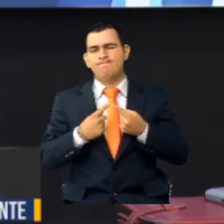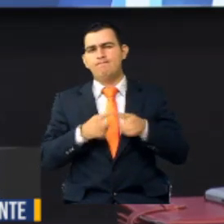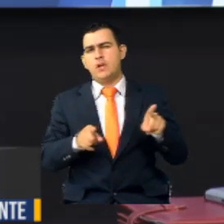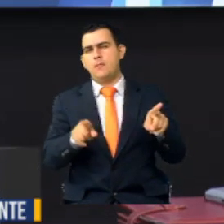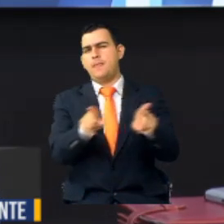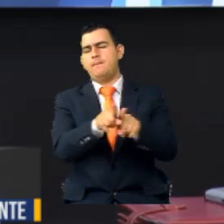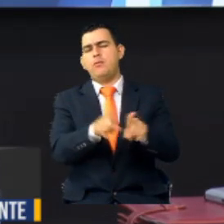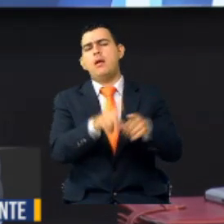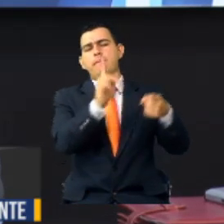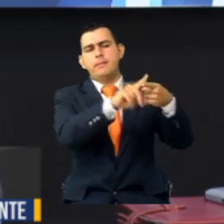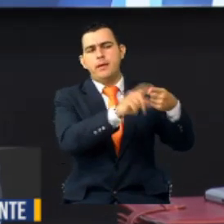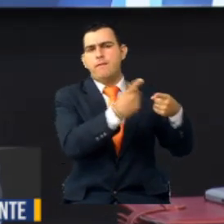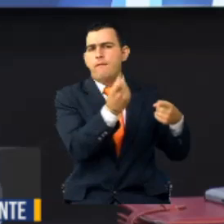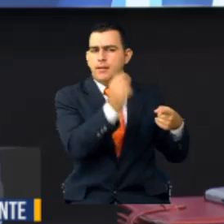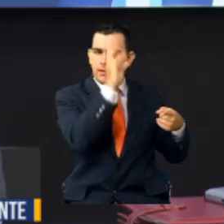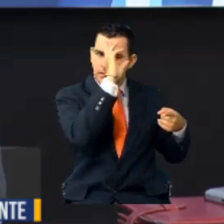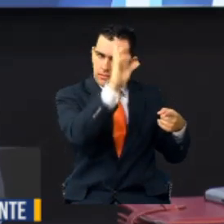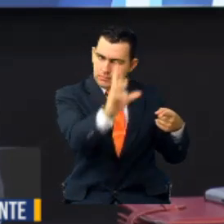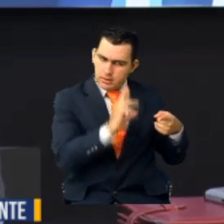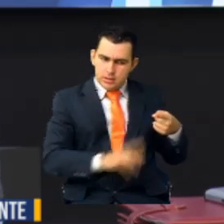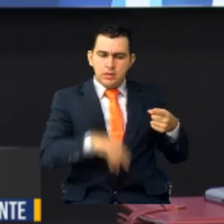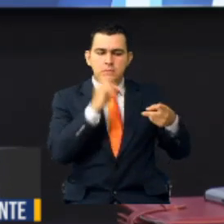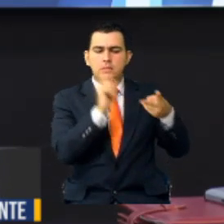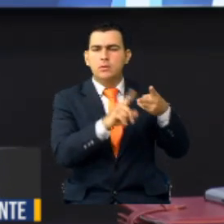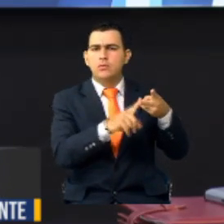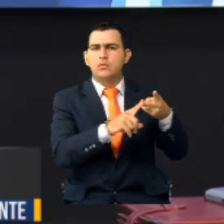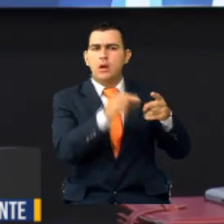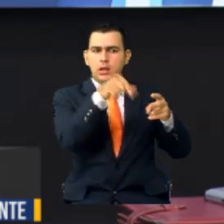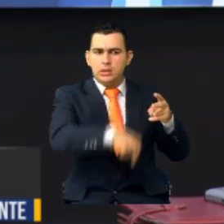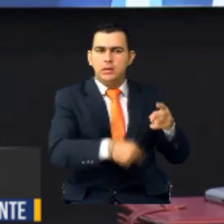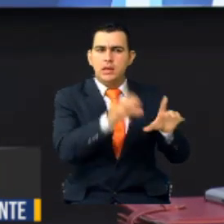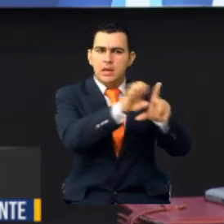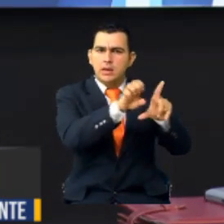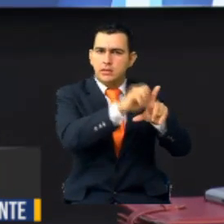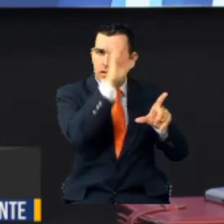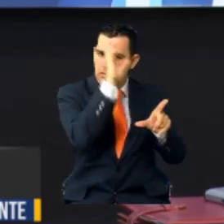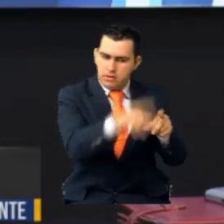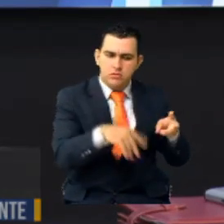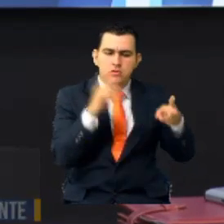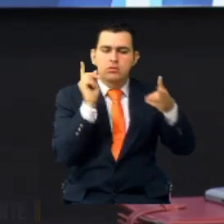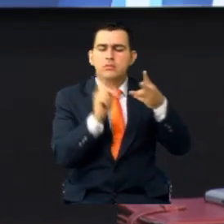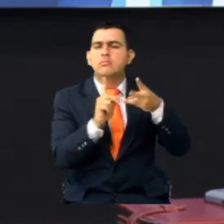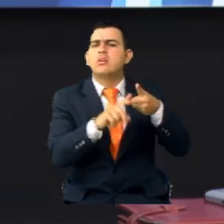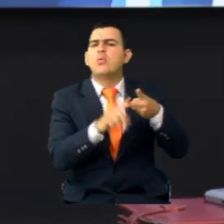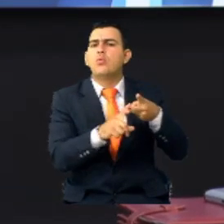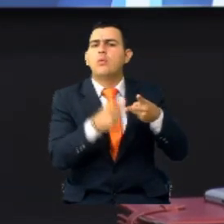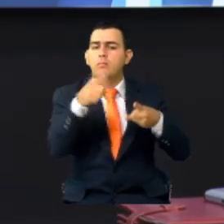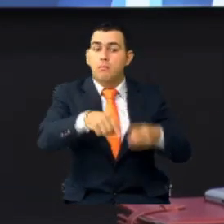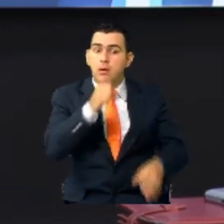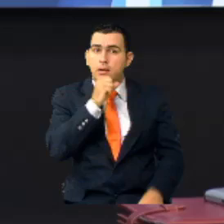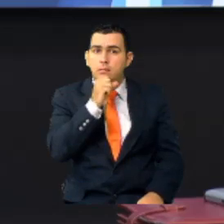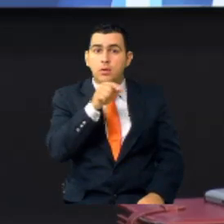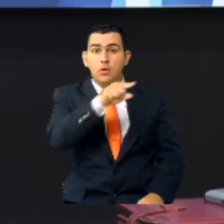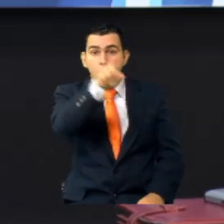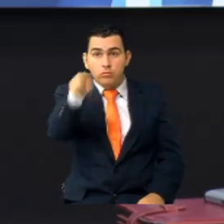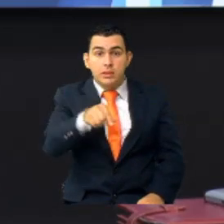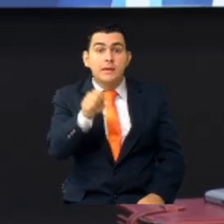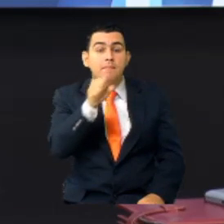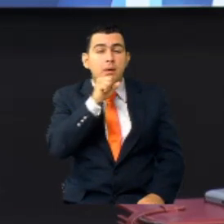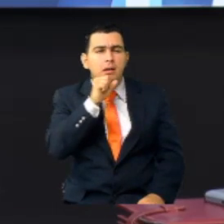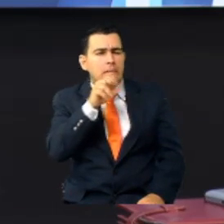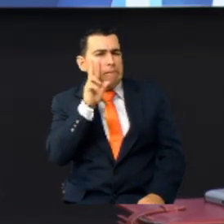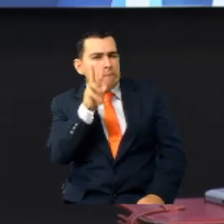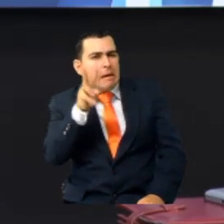irrespetando, primeramente, al canal. Segundo, a los candidatos y a toda la ciudad. Barranca, ustedes ya se cansaron de